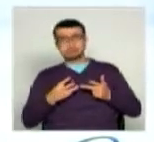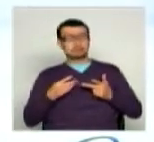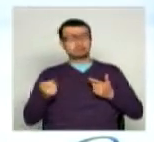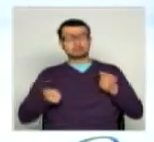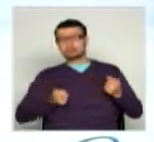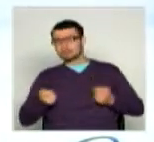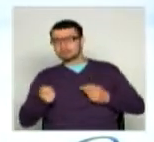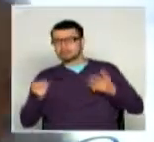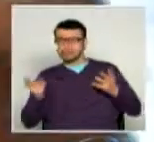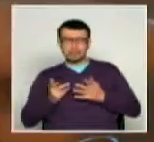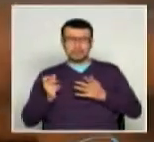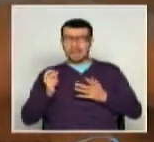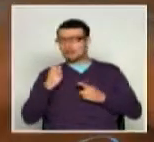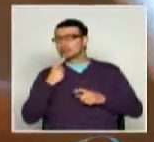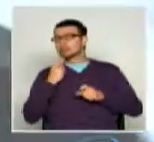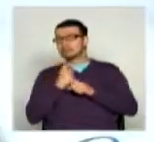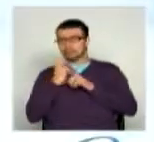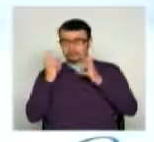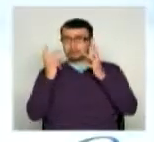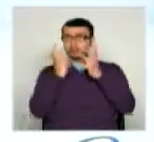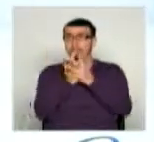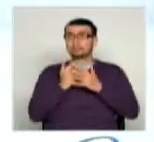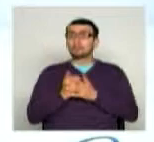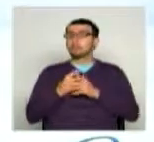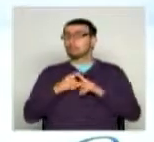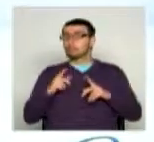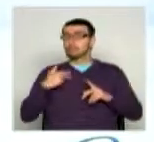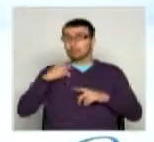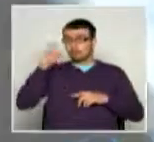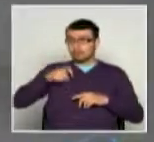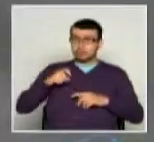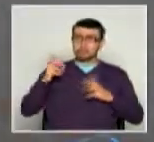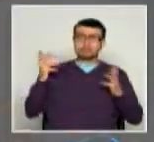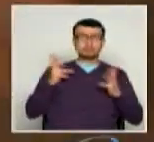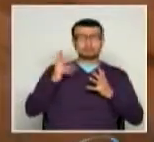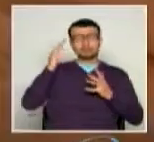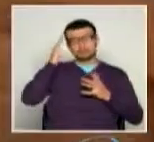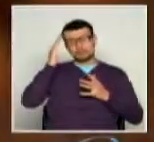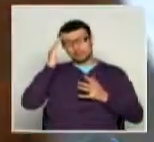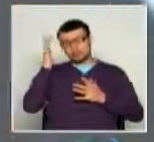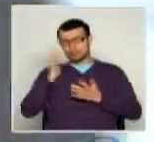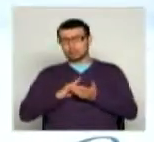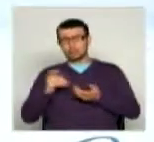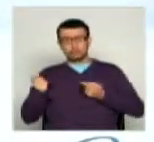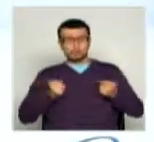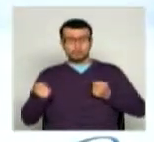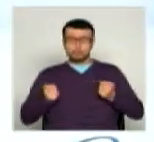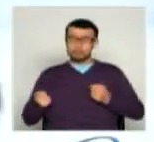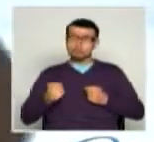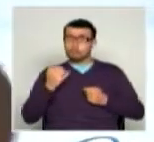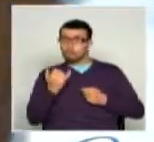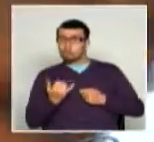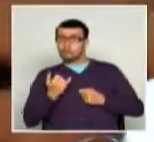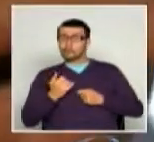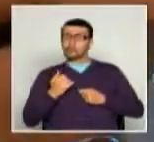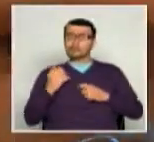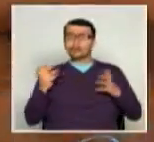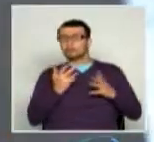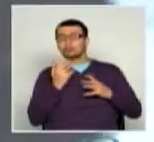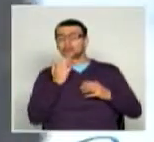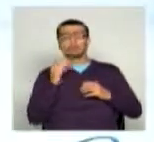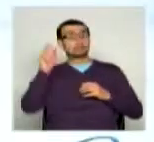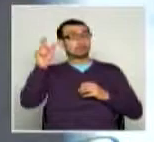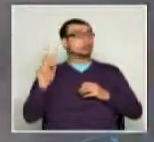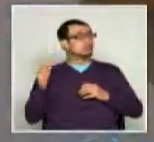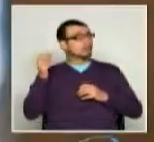Eso es un poquito complicado, pero tengo que saber en qué fase lo voy a atacar. Entonces, digamos, una persona le ponen